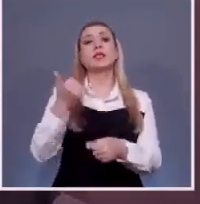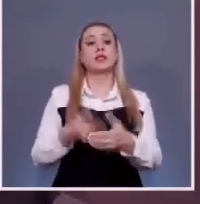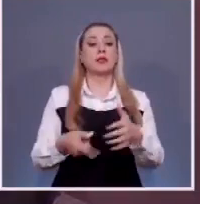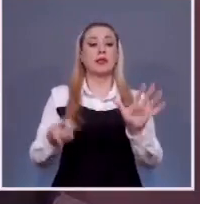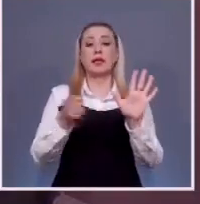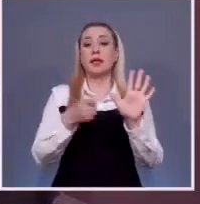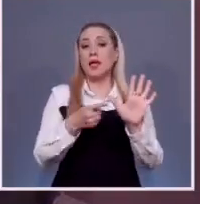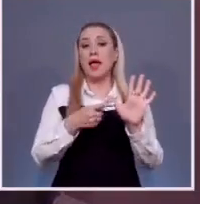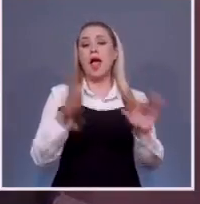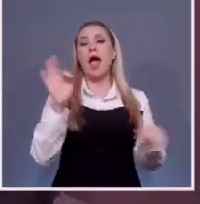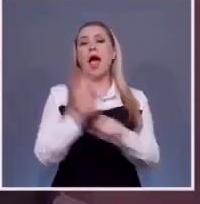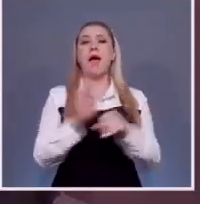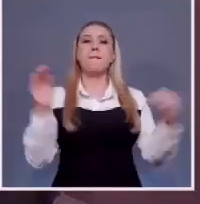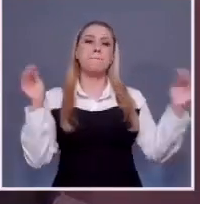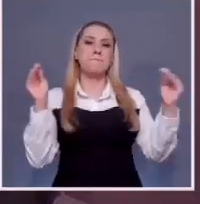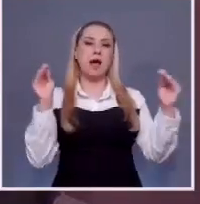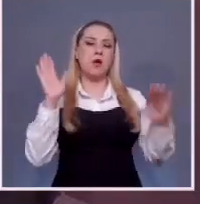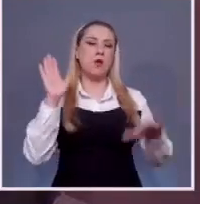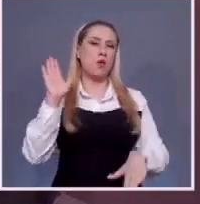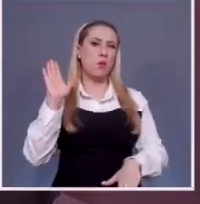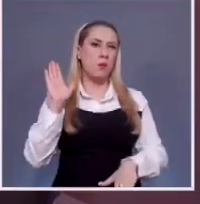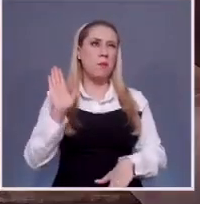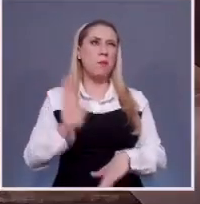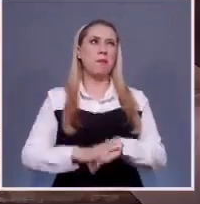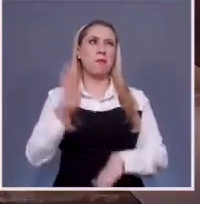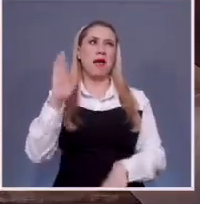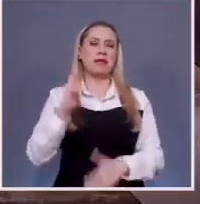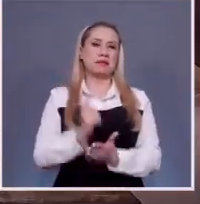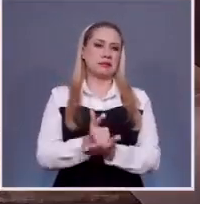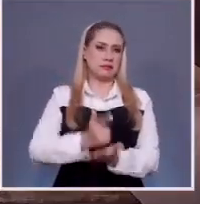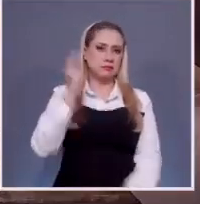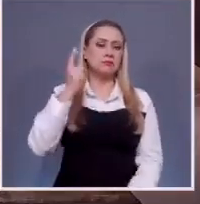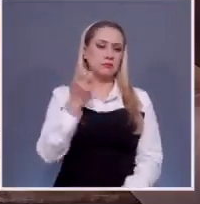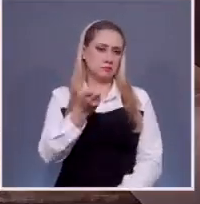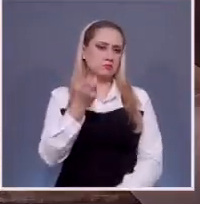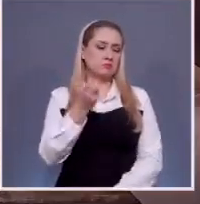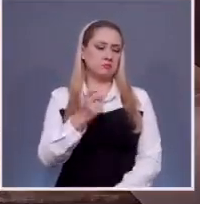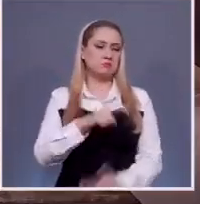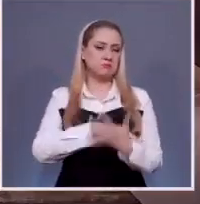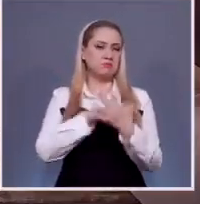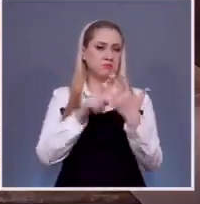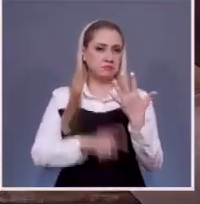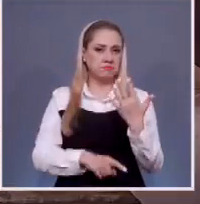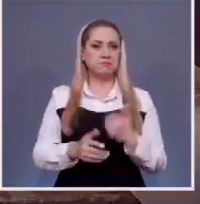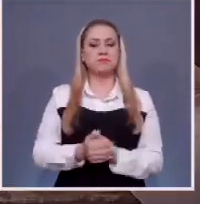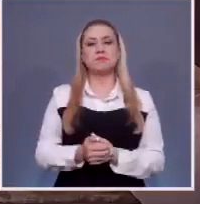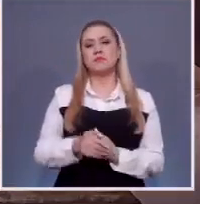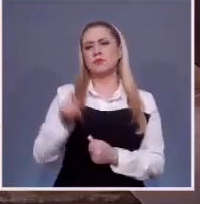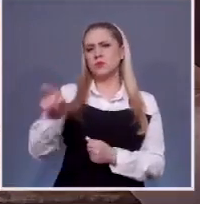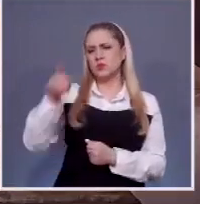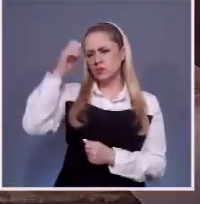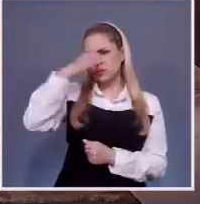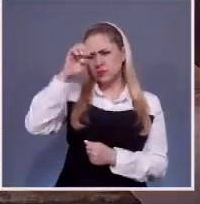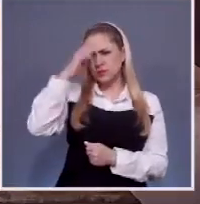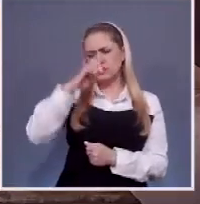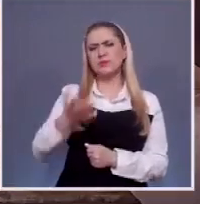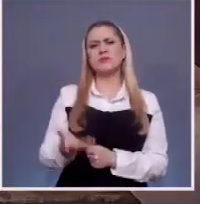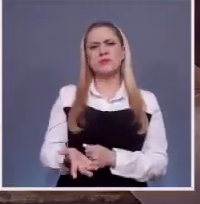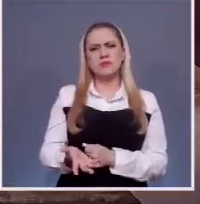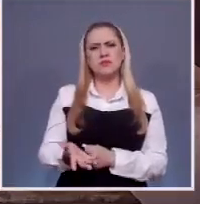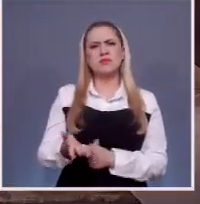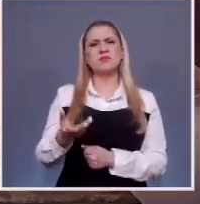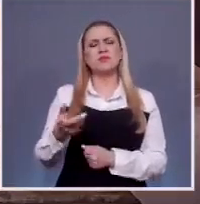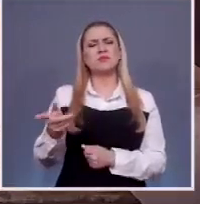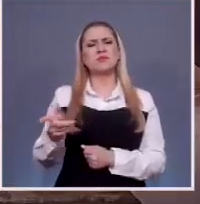son muy concretos. Creo que esas serían las vías que se pueden utilizar. ¿En tu experiencia? Sí, nosotras desde GIRE hemos seguido la vía de